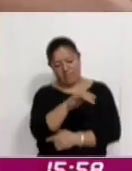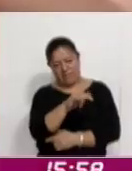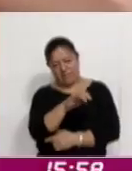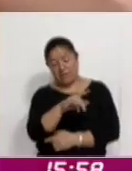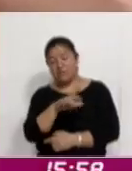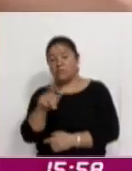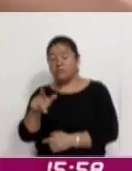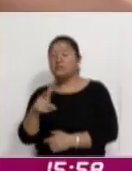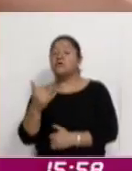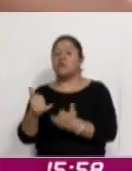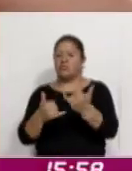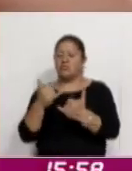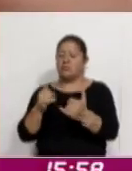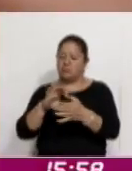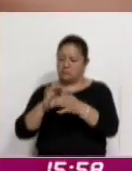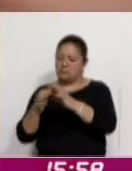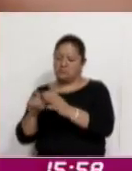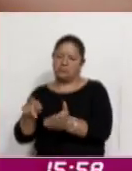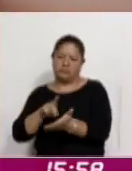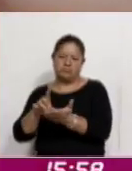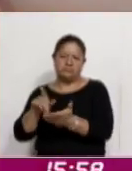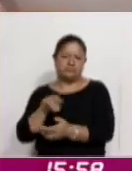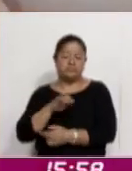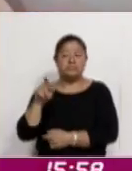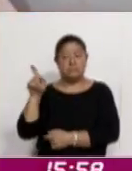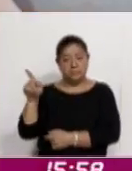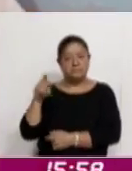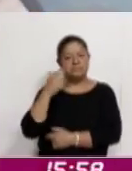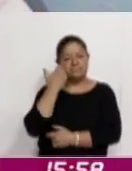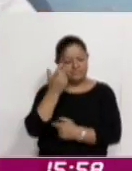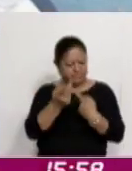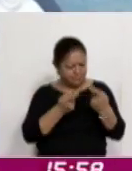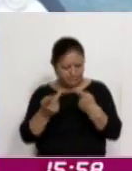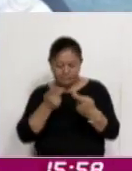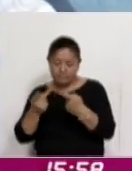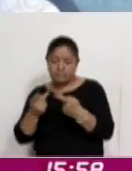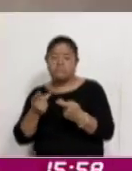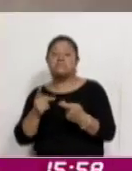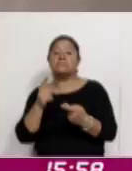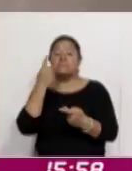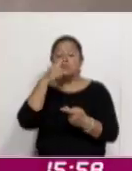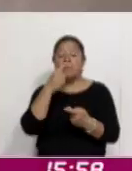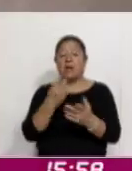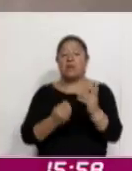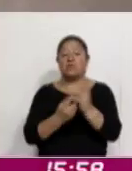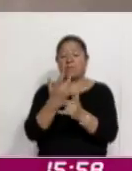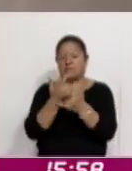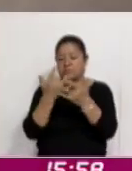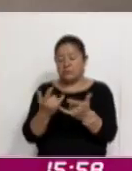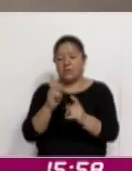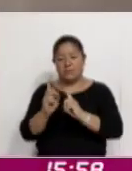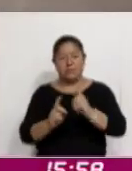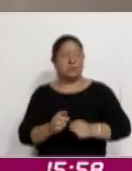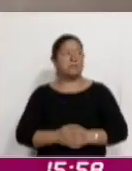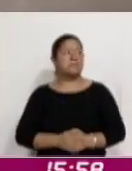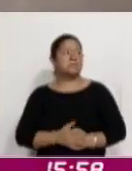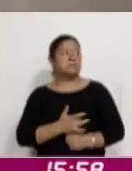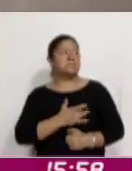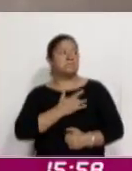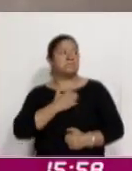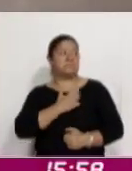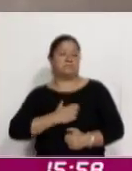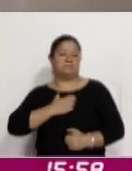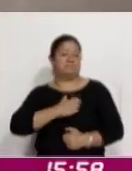Juegos Paralímpicos. El atleta se prepara para escribir un nuevo capítulo en su historia deportiva. La verdad me siento muy contento, muy